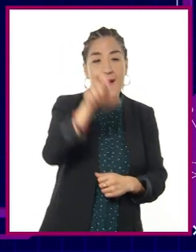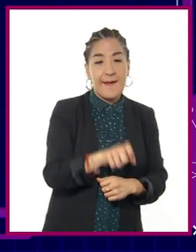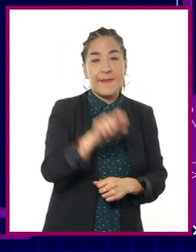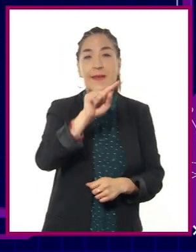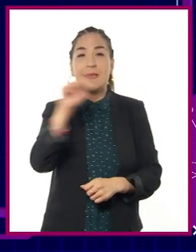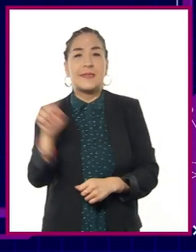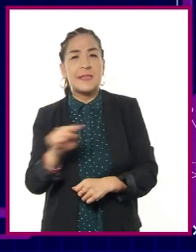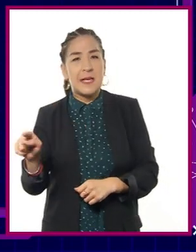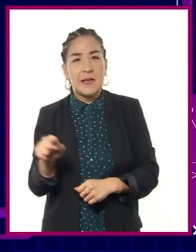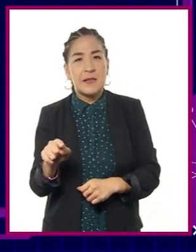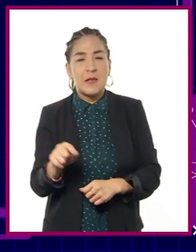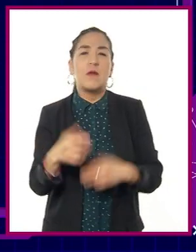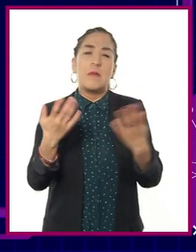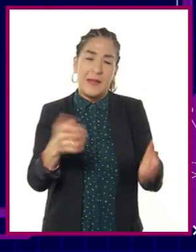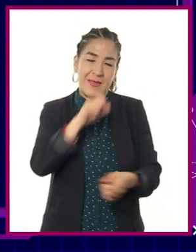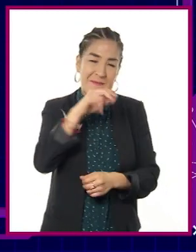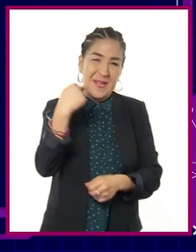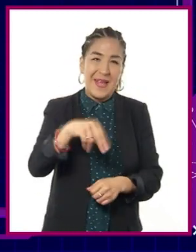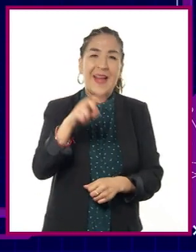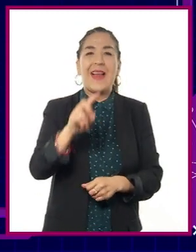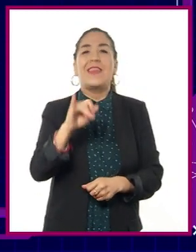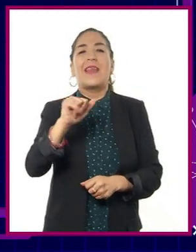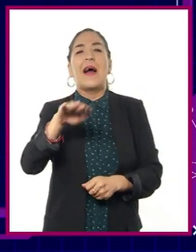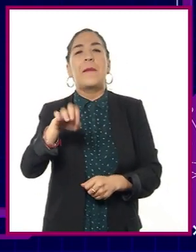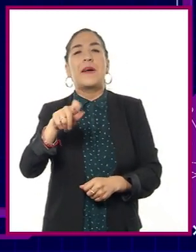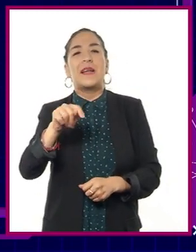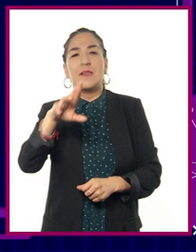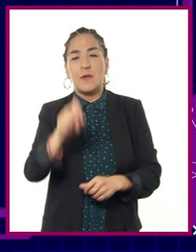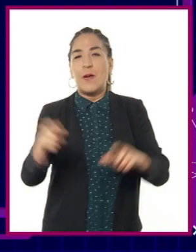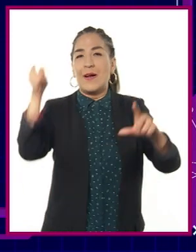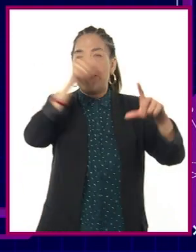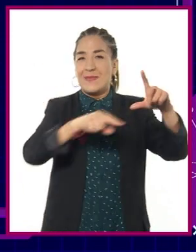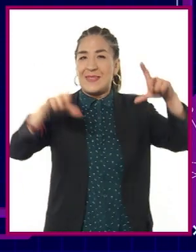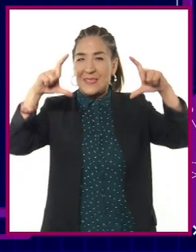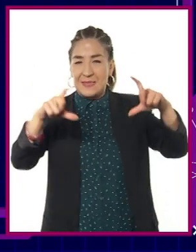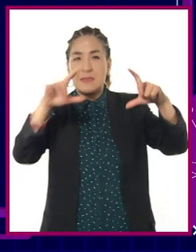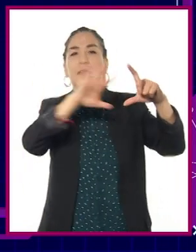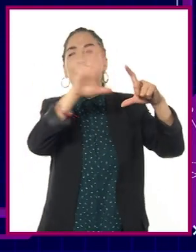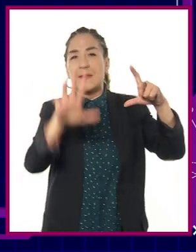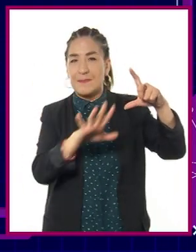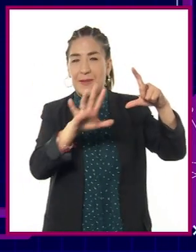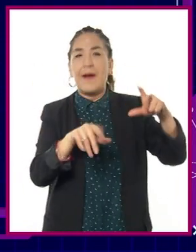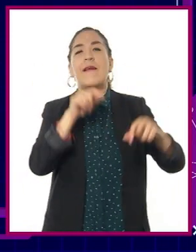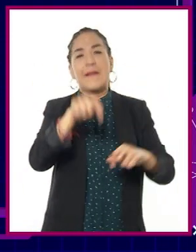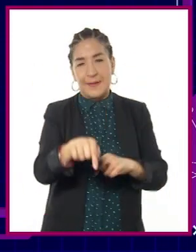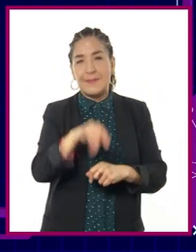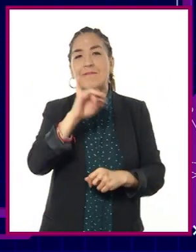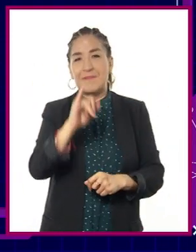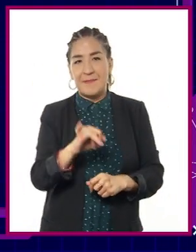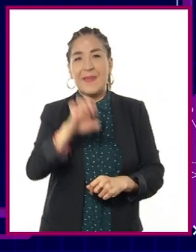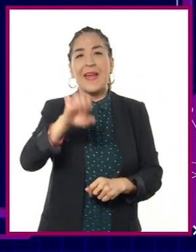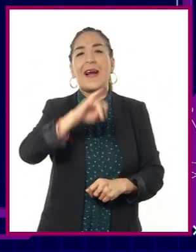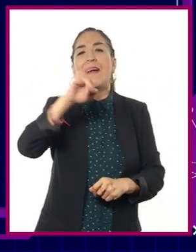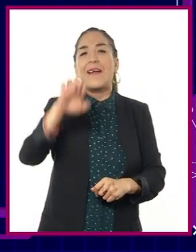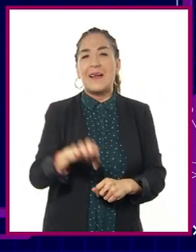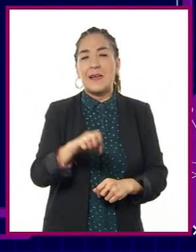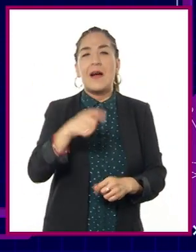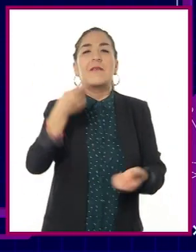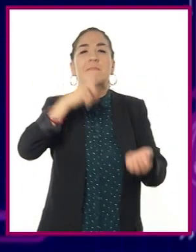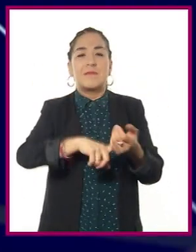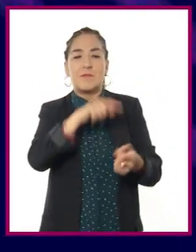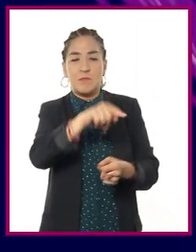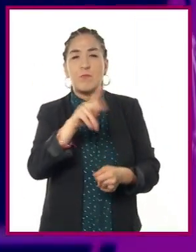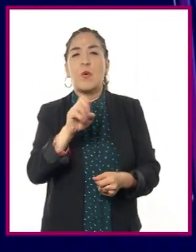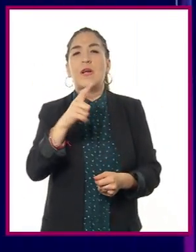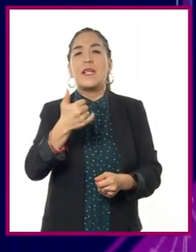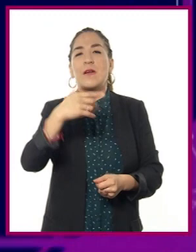XZ o diámetro de la circunferencia sí es el eje de simetría del polígono inscrito.